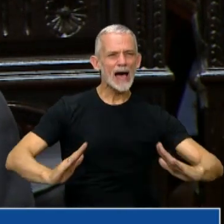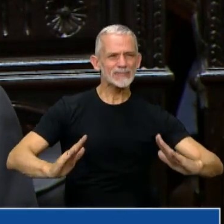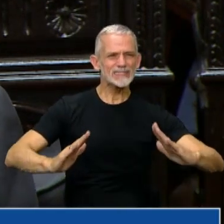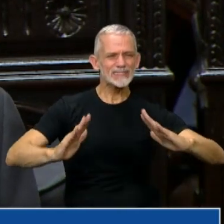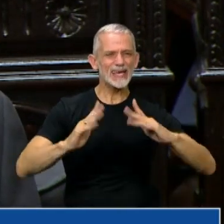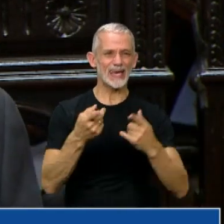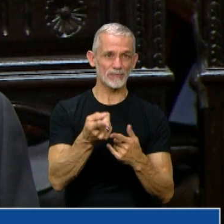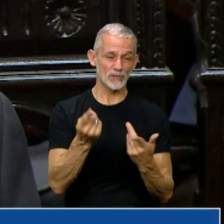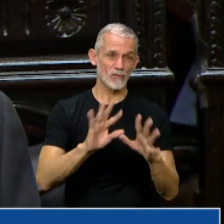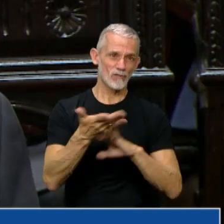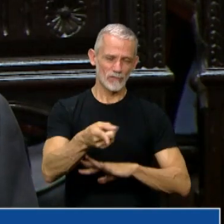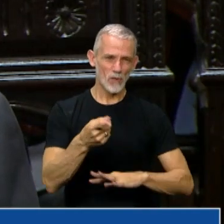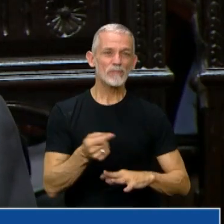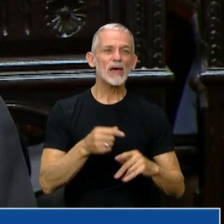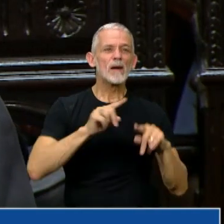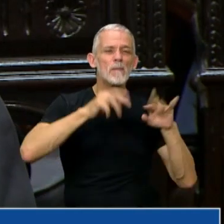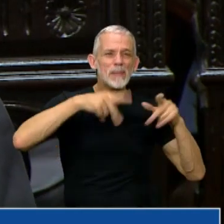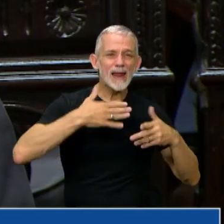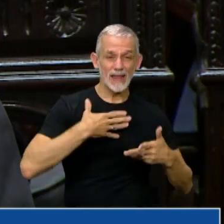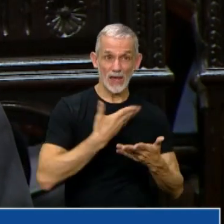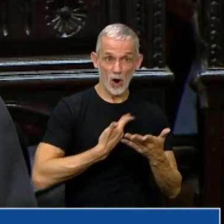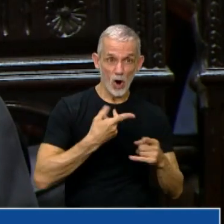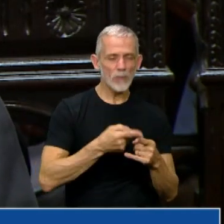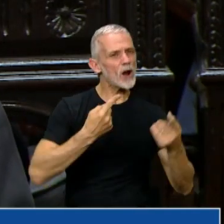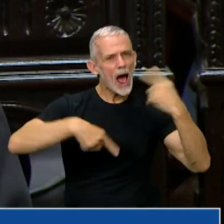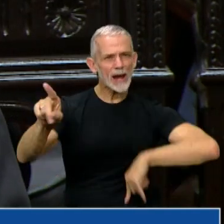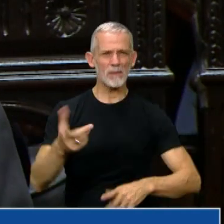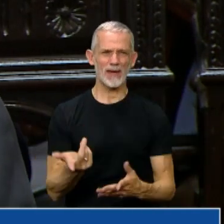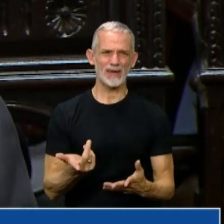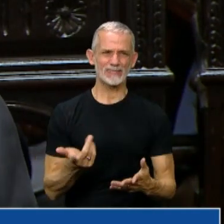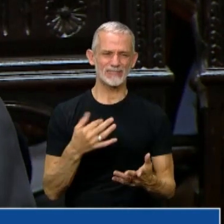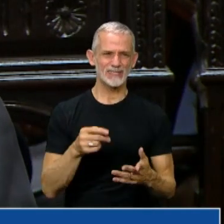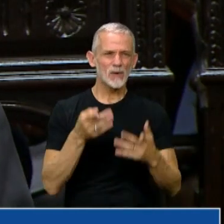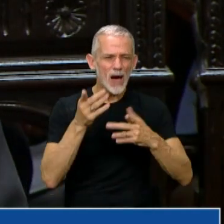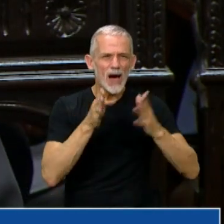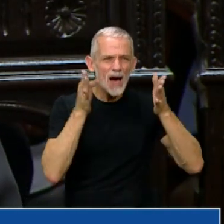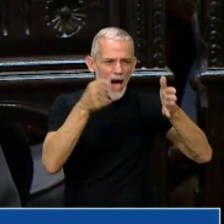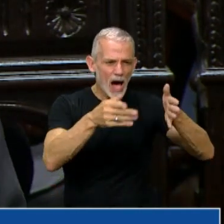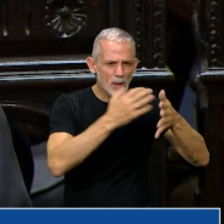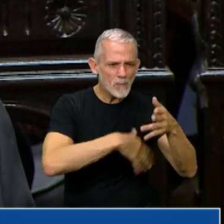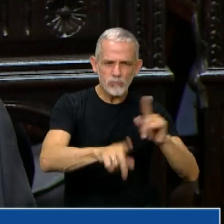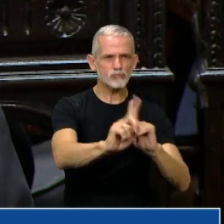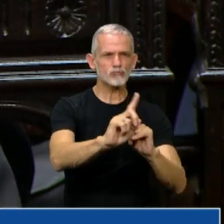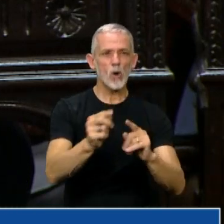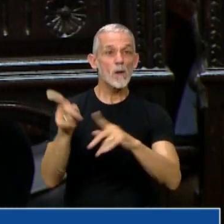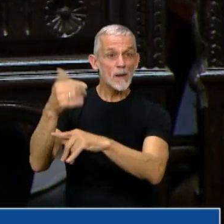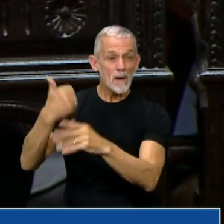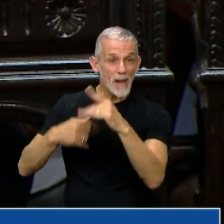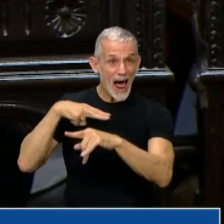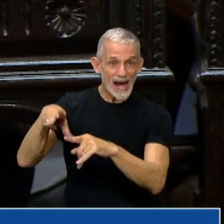social. Las políticas públicas deben ir en dirección inversa, deben ir apuntando a que los que más